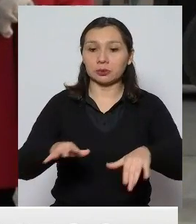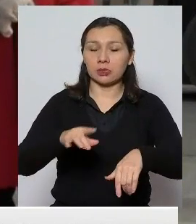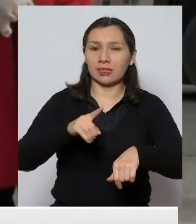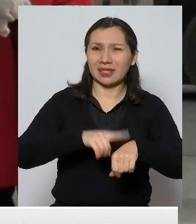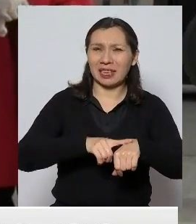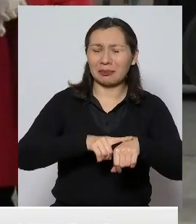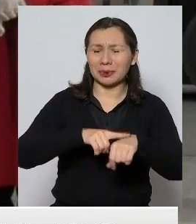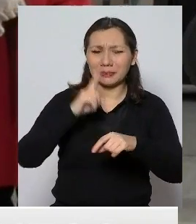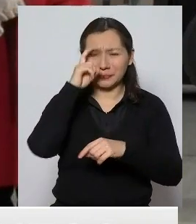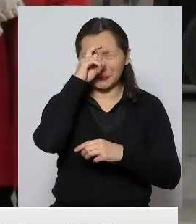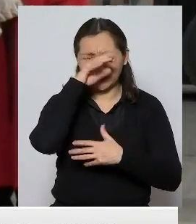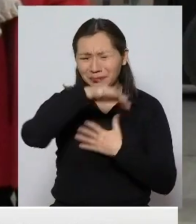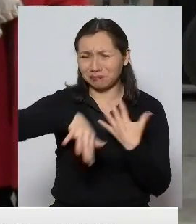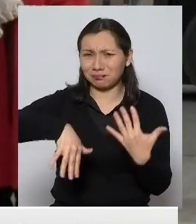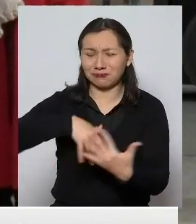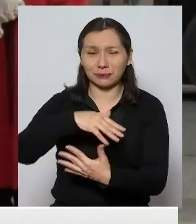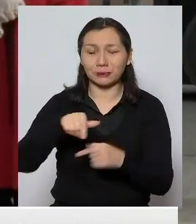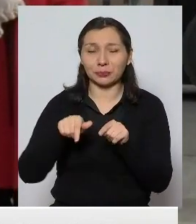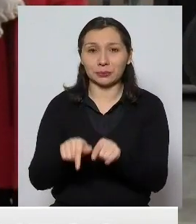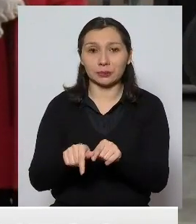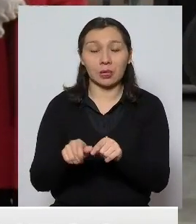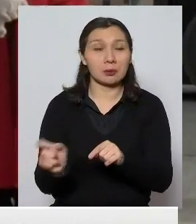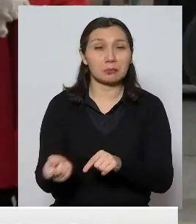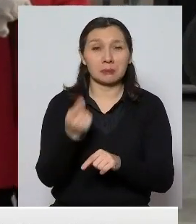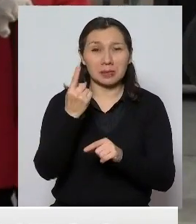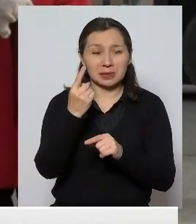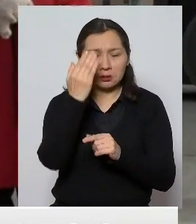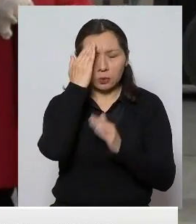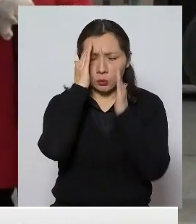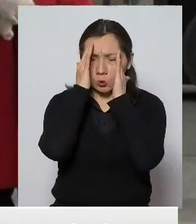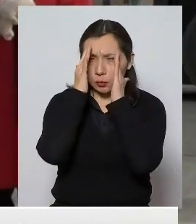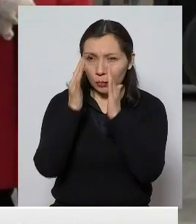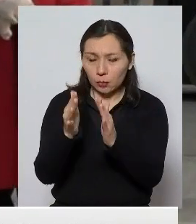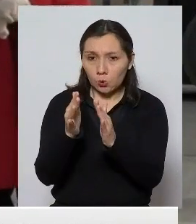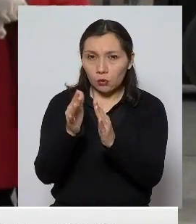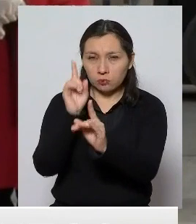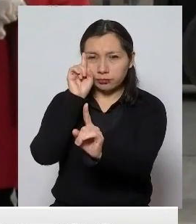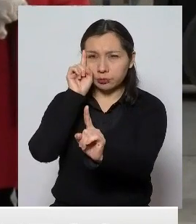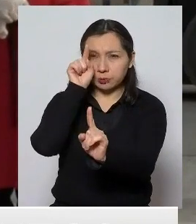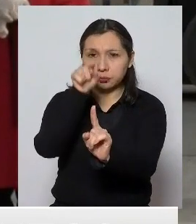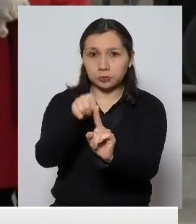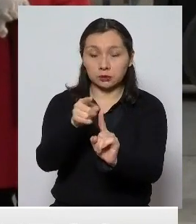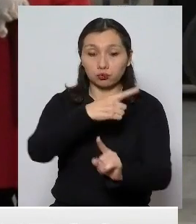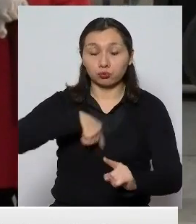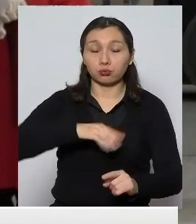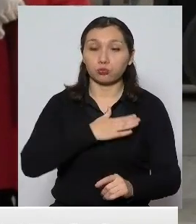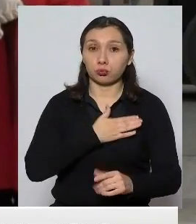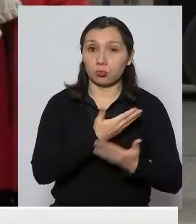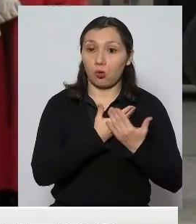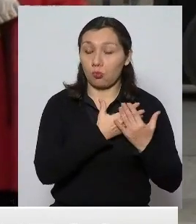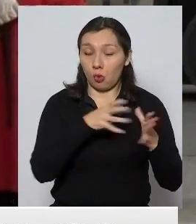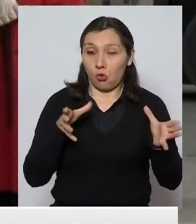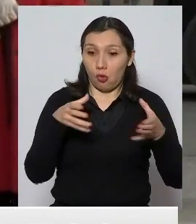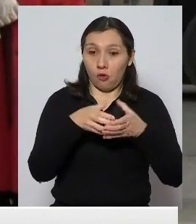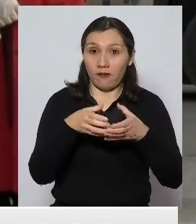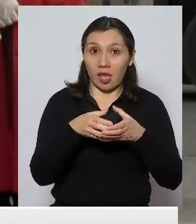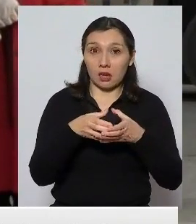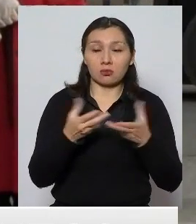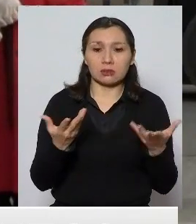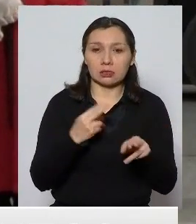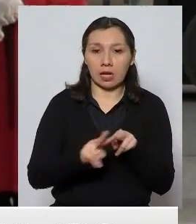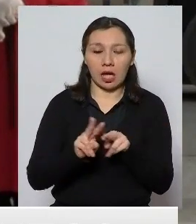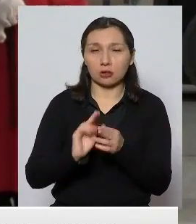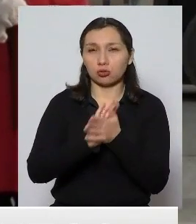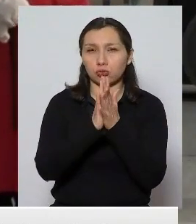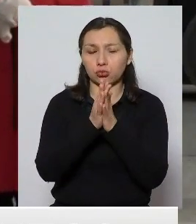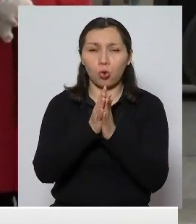tiempos de adversidad, la principal preocupación y misión de nuestro gobierno ha sido hacer todo